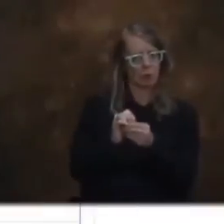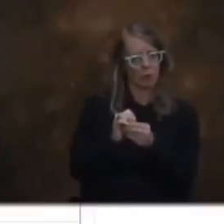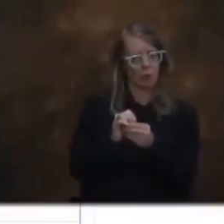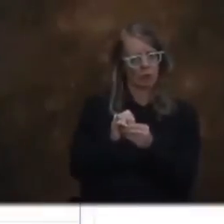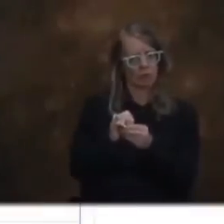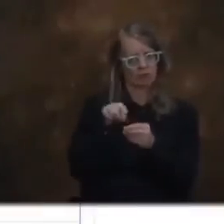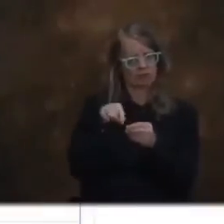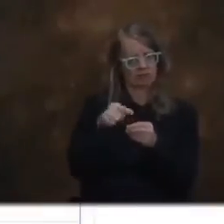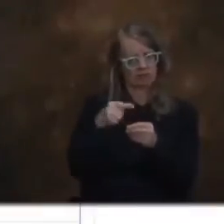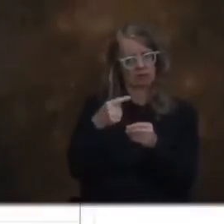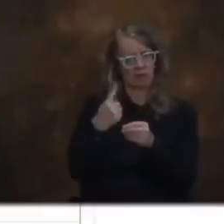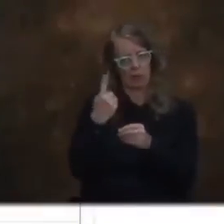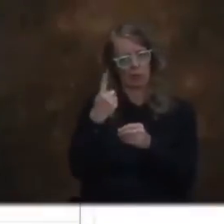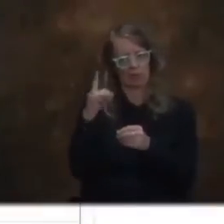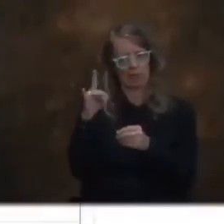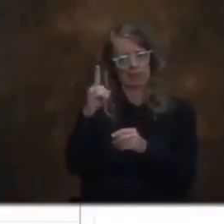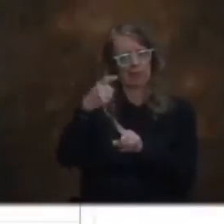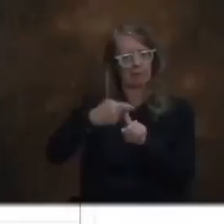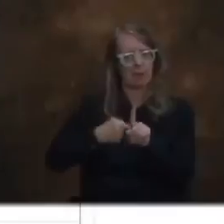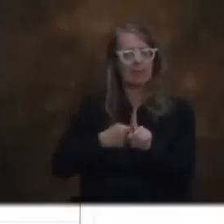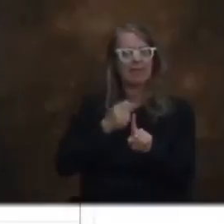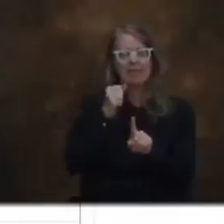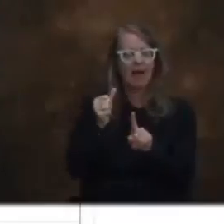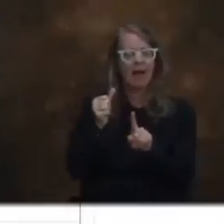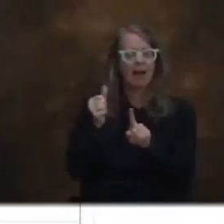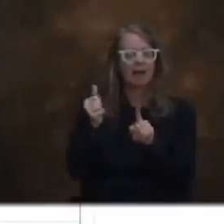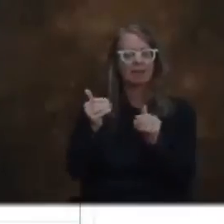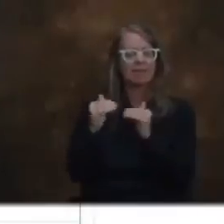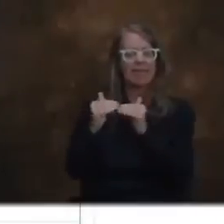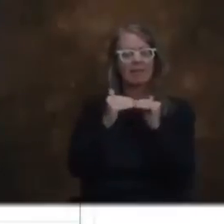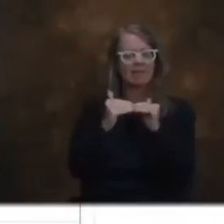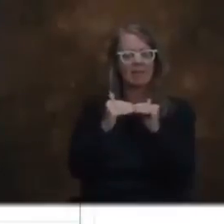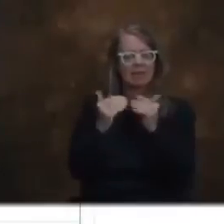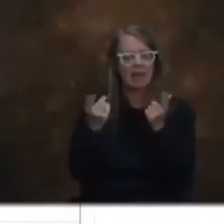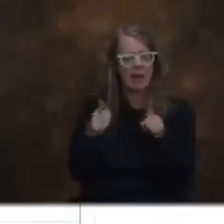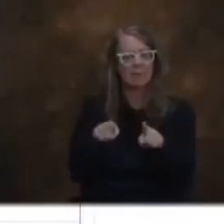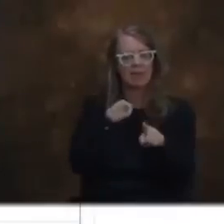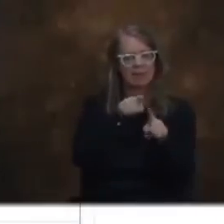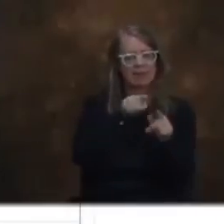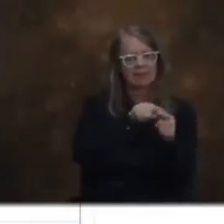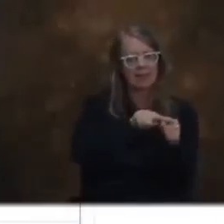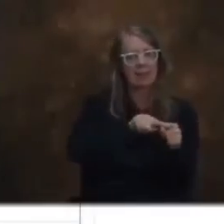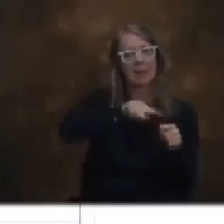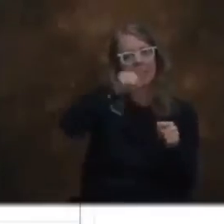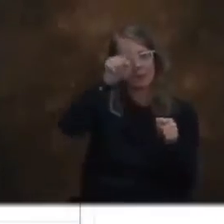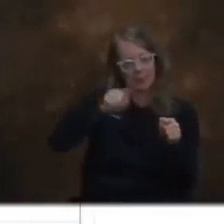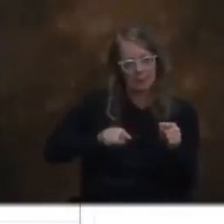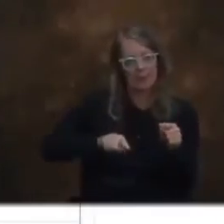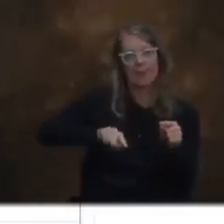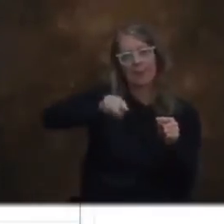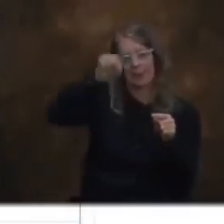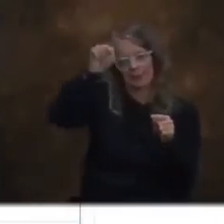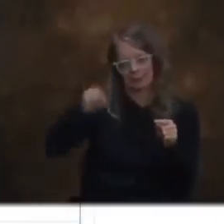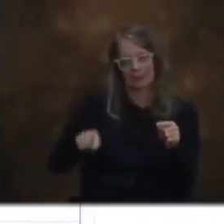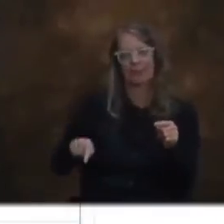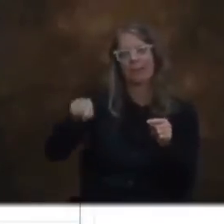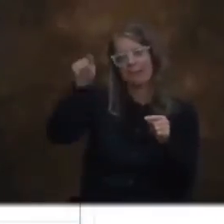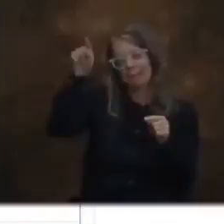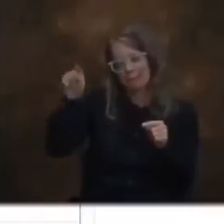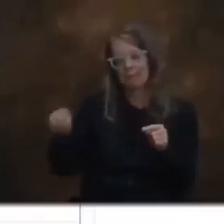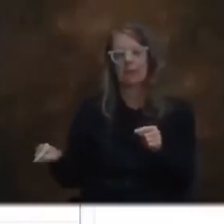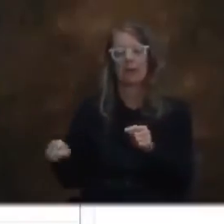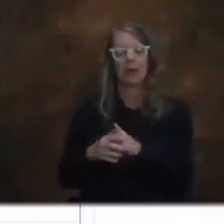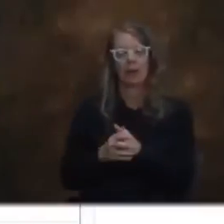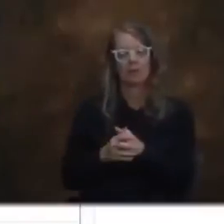diferentes periodos con diferentes porcentajes de muertes vemos a porcentajes muy